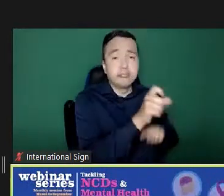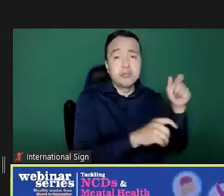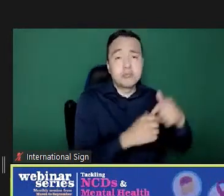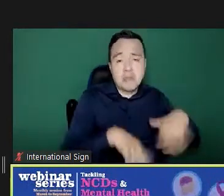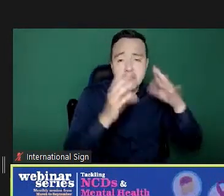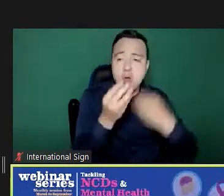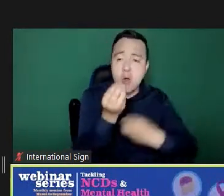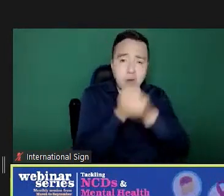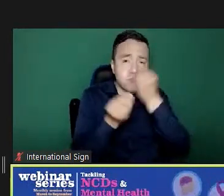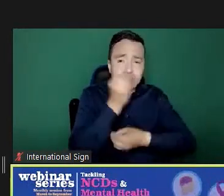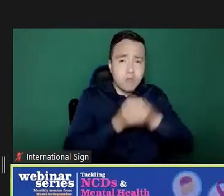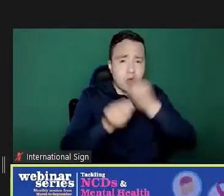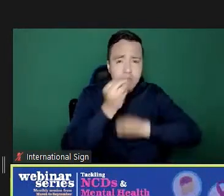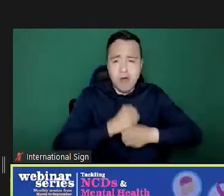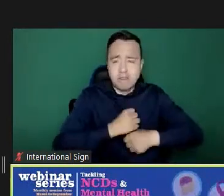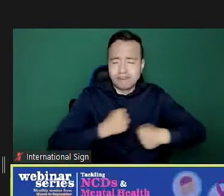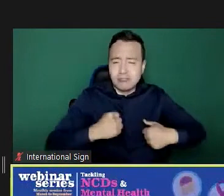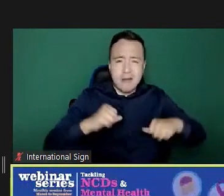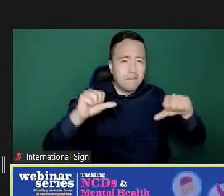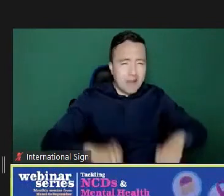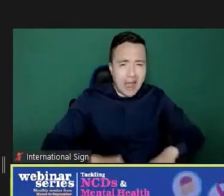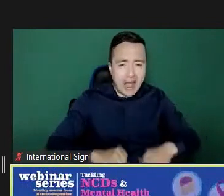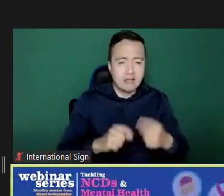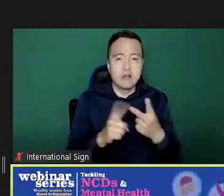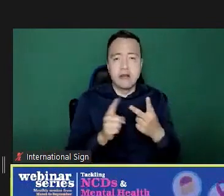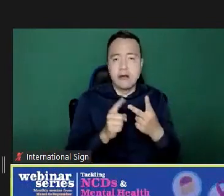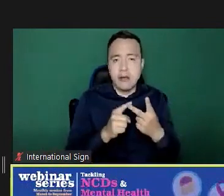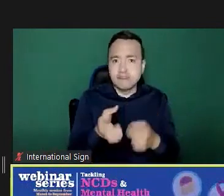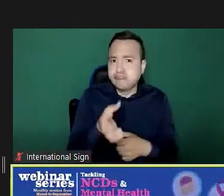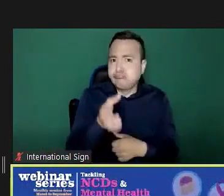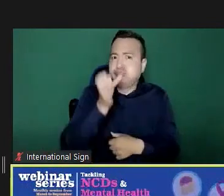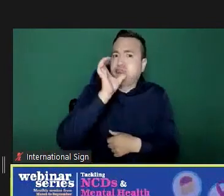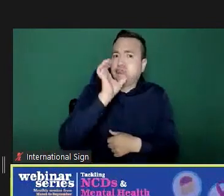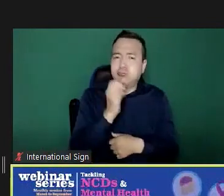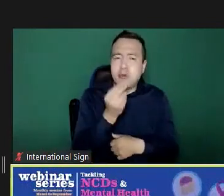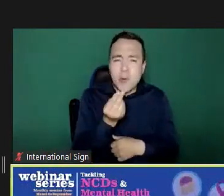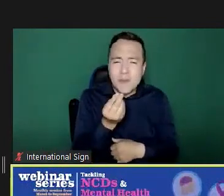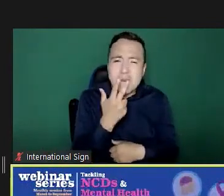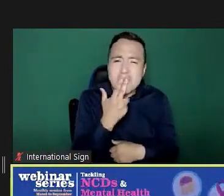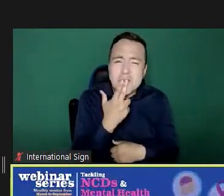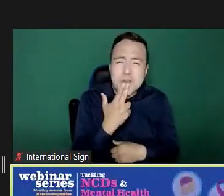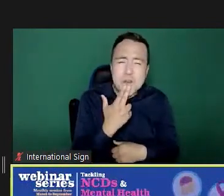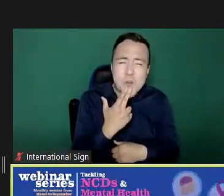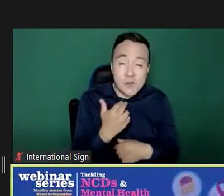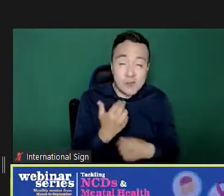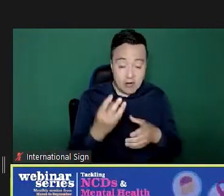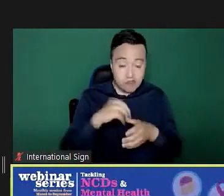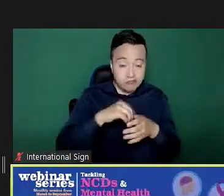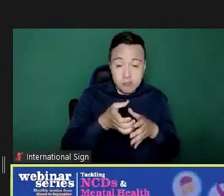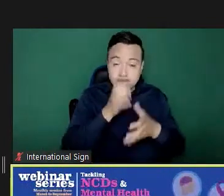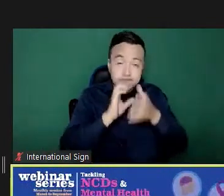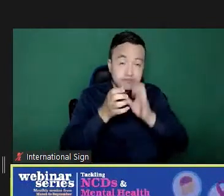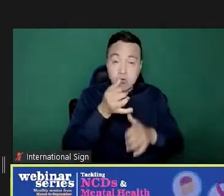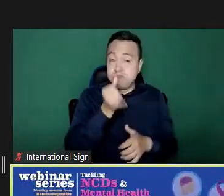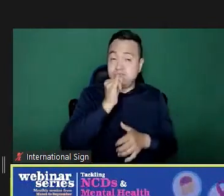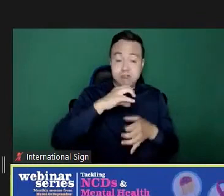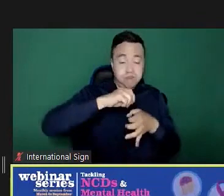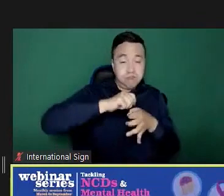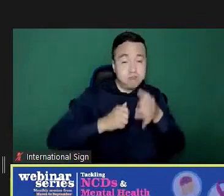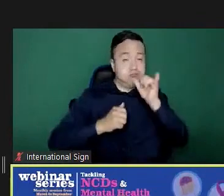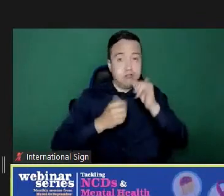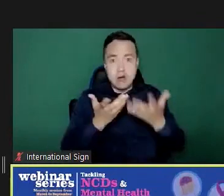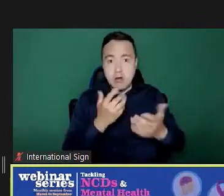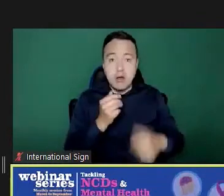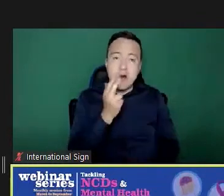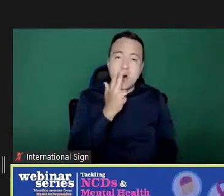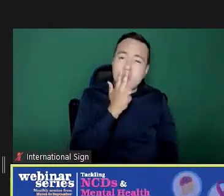del tabaco, el uso de alcohol, y el sedentarismo. Todas estas son cosas que están más allá del sistema de salud. Hay